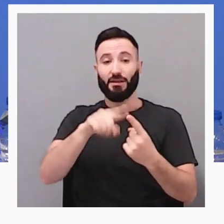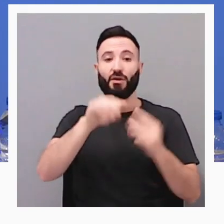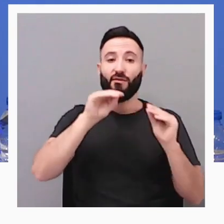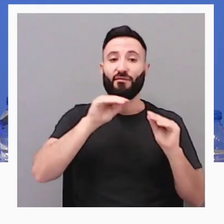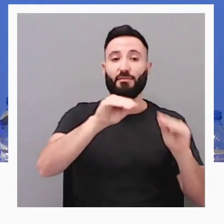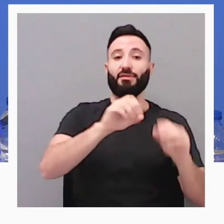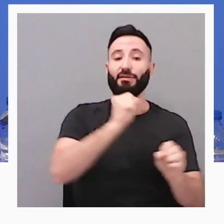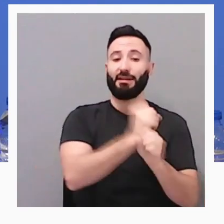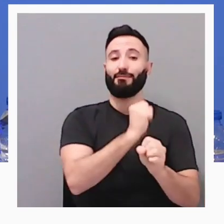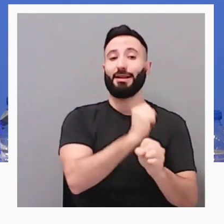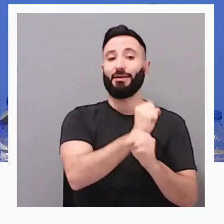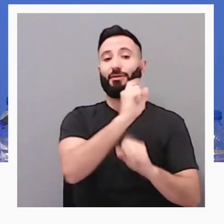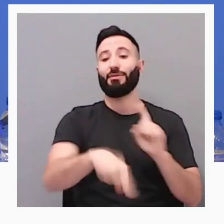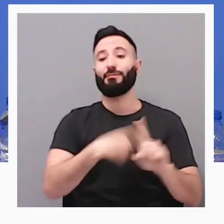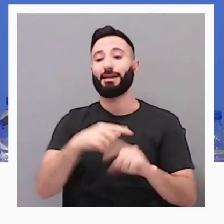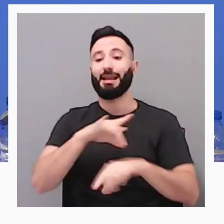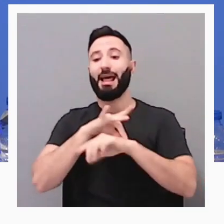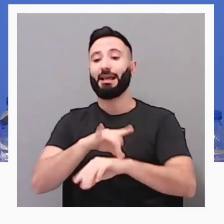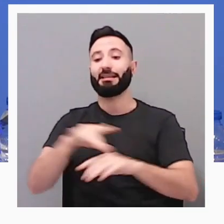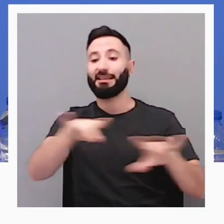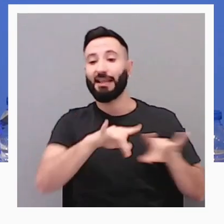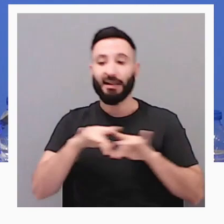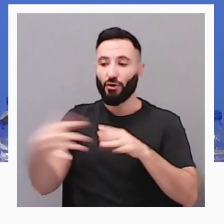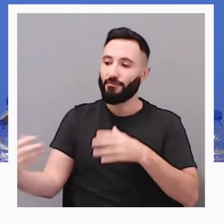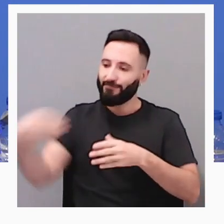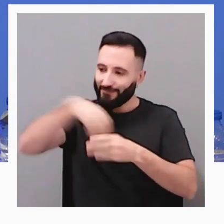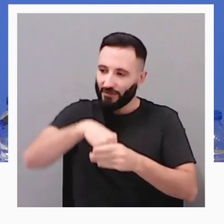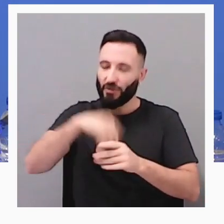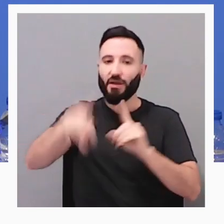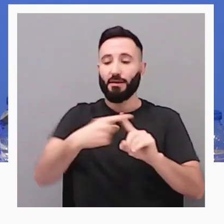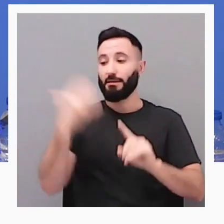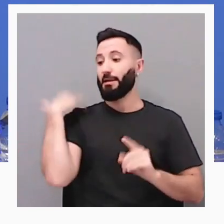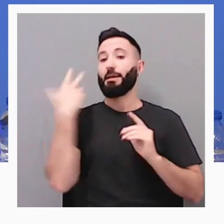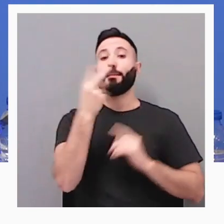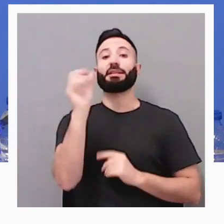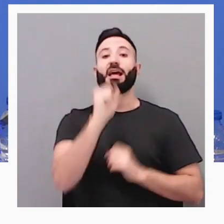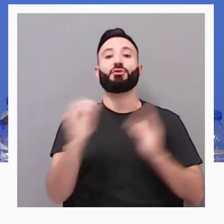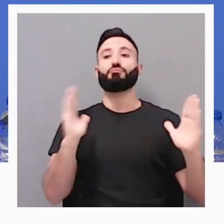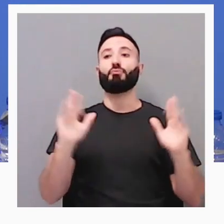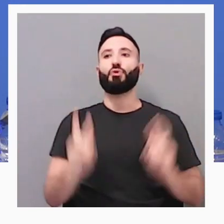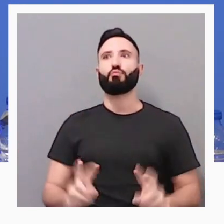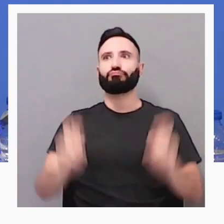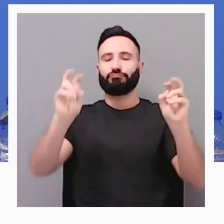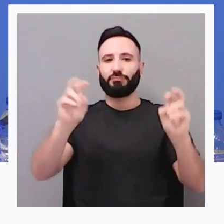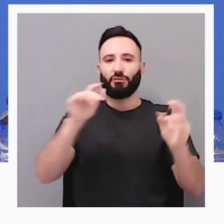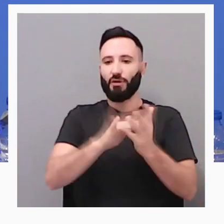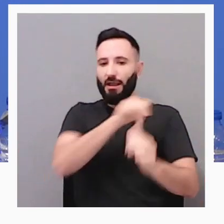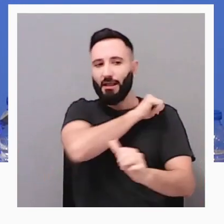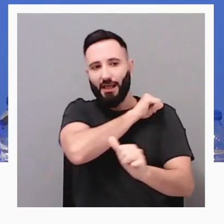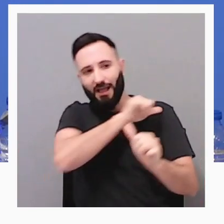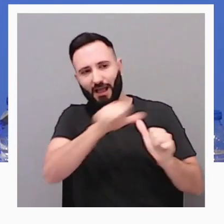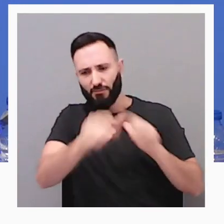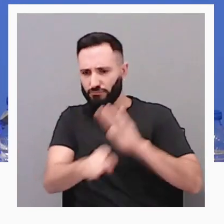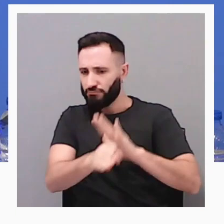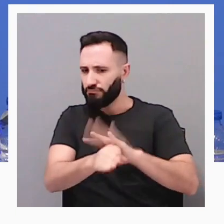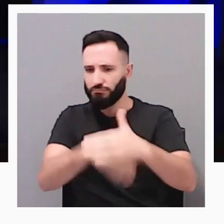involucrando a todos los agentes del territorio y haciendo algo que era bastante novedoso en aquel momento. Desde aquel momento hasta ahora no hemos parado, hemos seguido. ¿Qué es